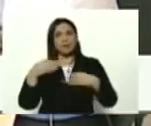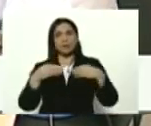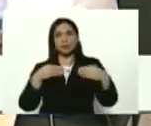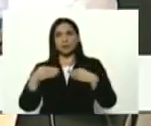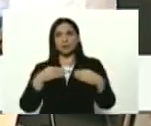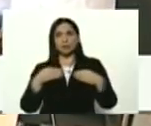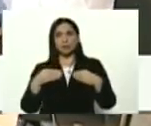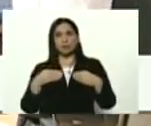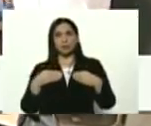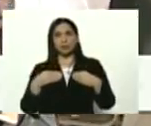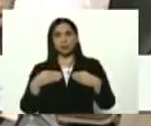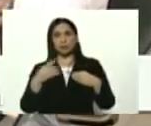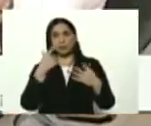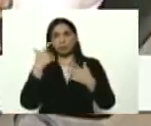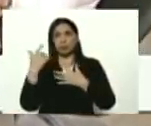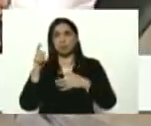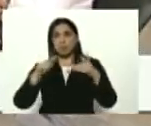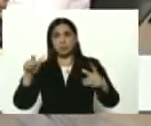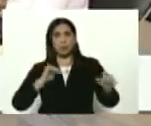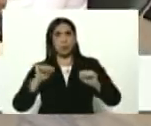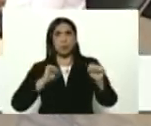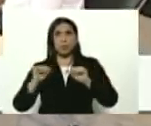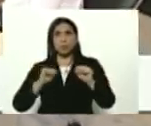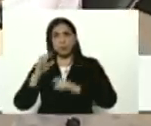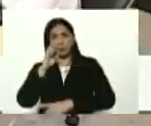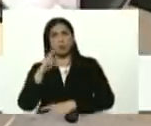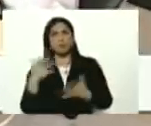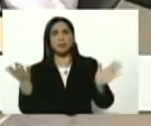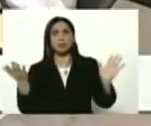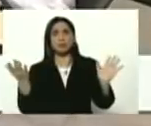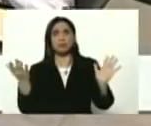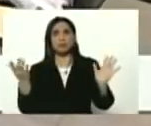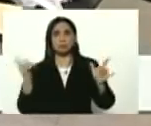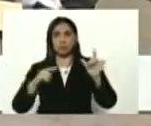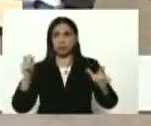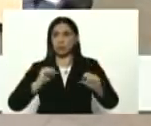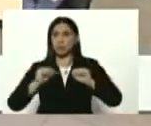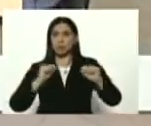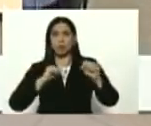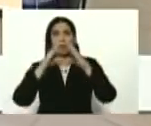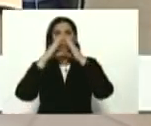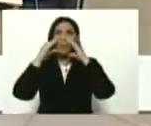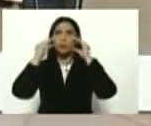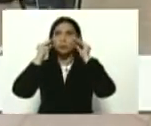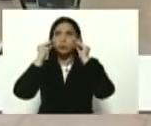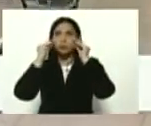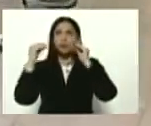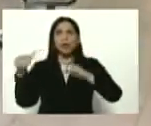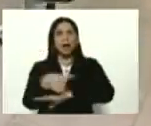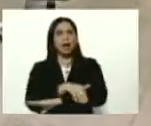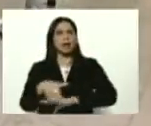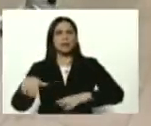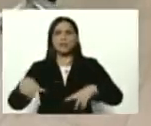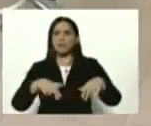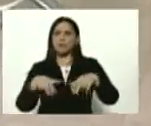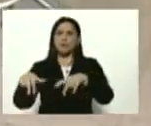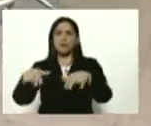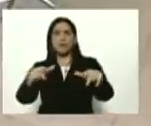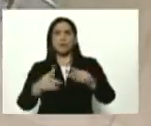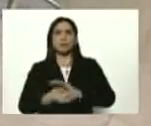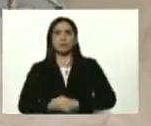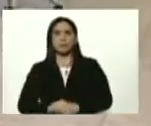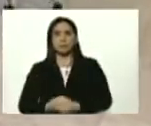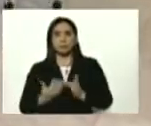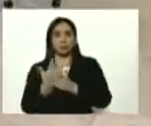flexibilización. Uh-huh. Ahí está la gente moviéndose, yo la vi, moviéndose la gente, con su tapaboca en la calle, etcétera, etcétera.